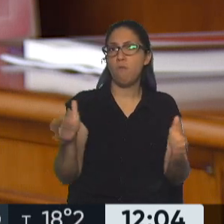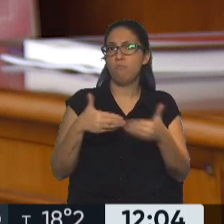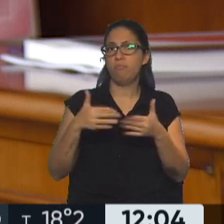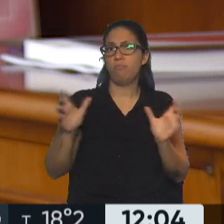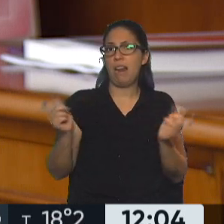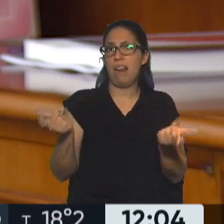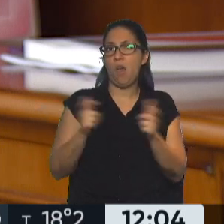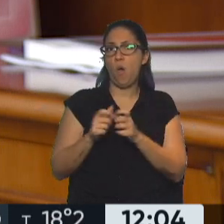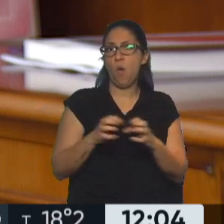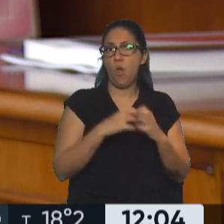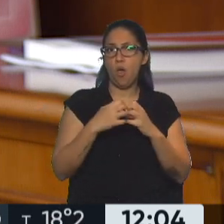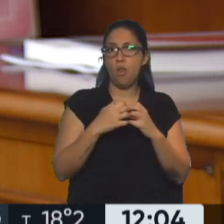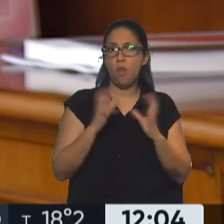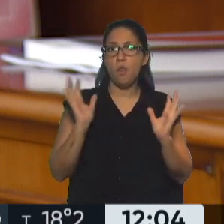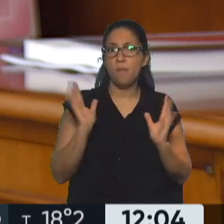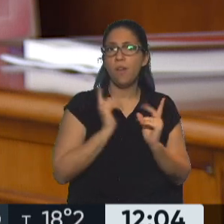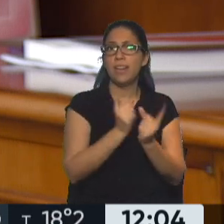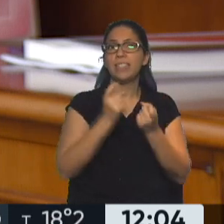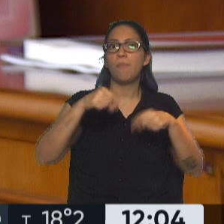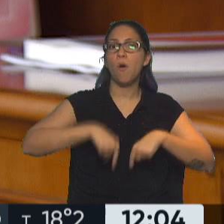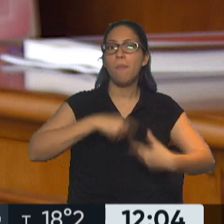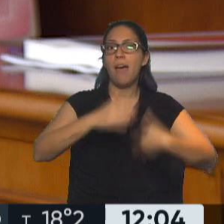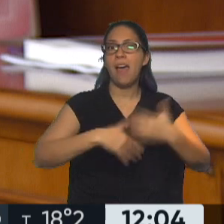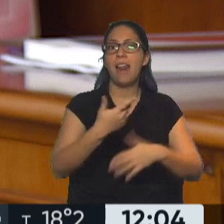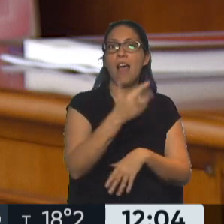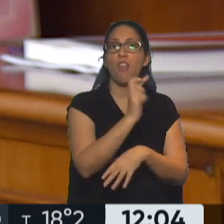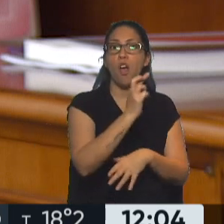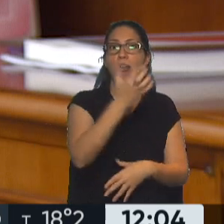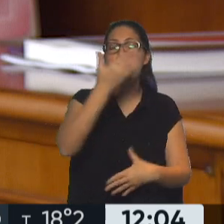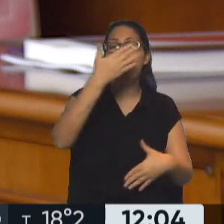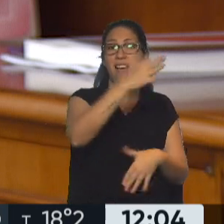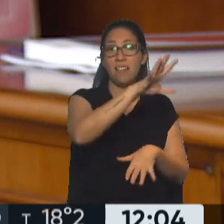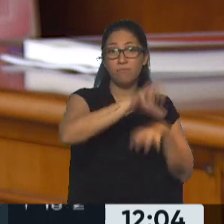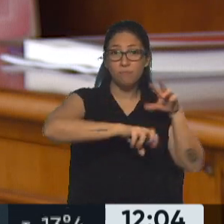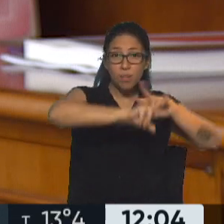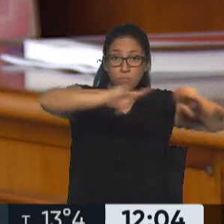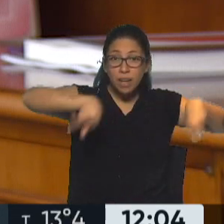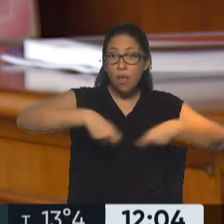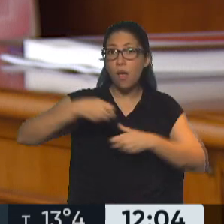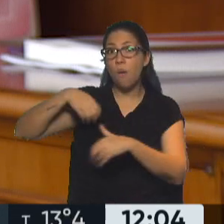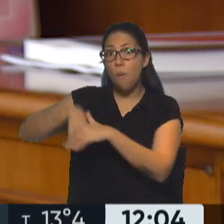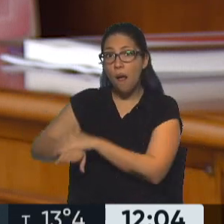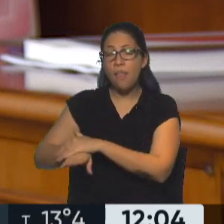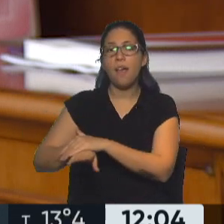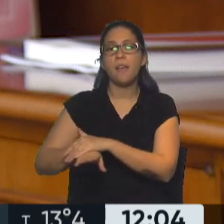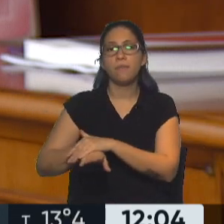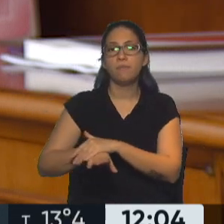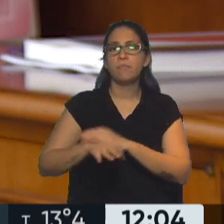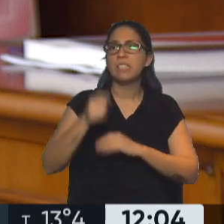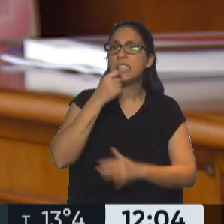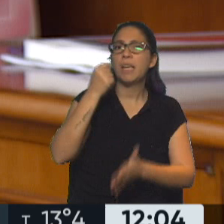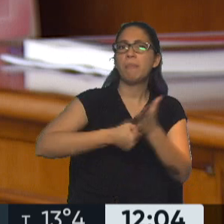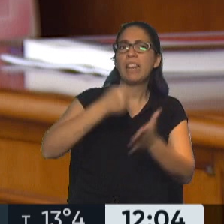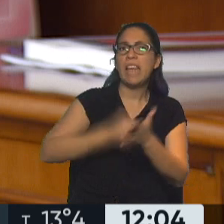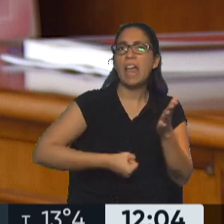de lo que uno interpreta que necesitamos hoy para la acumulación de reservas. Por otro lado, que haya segundas, terceras líneas o militantes